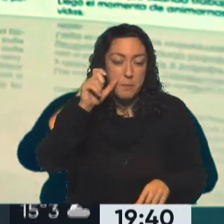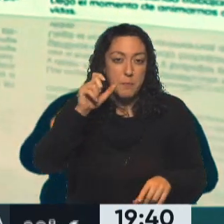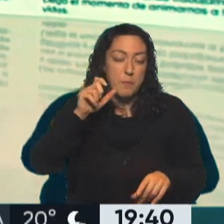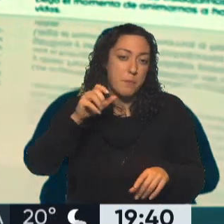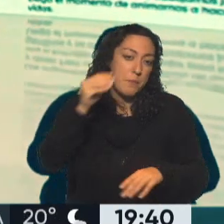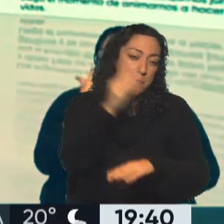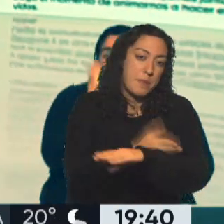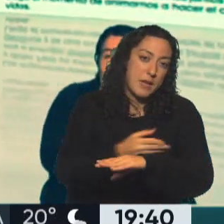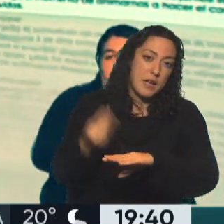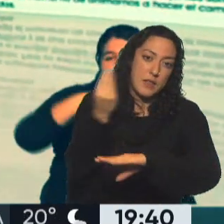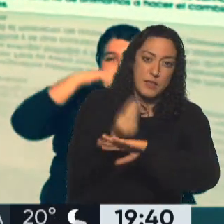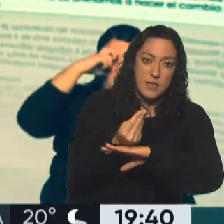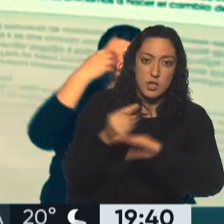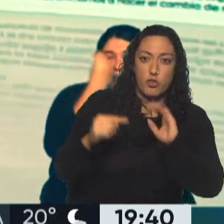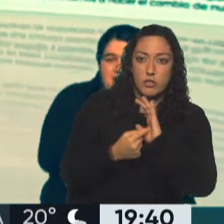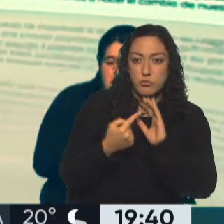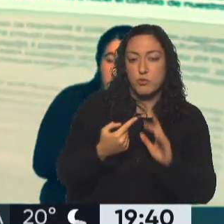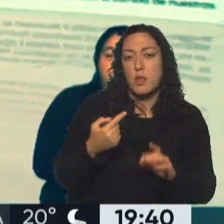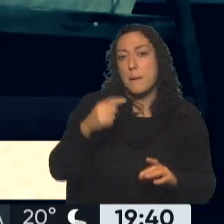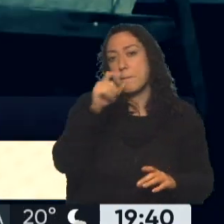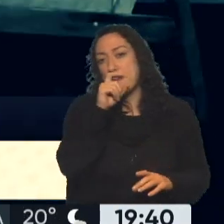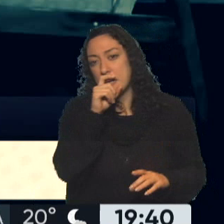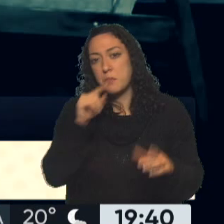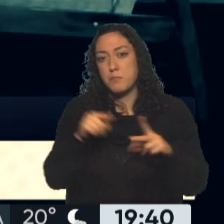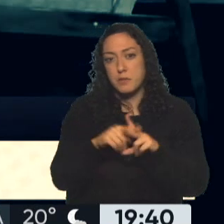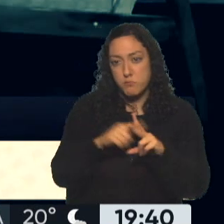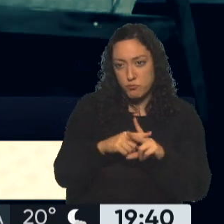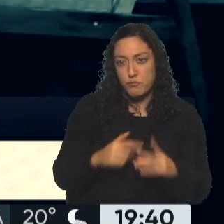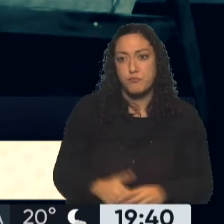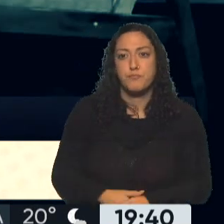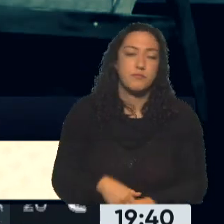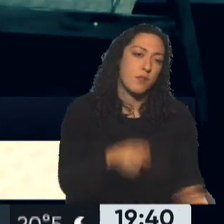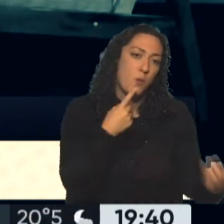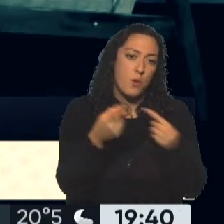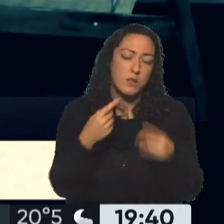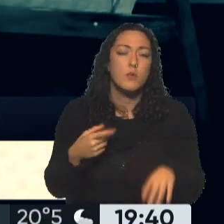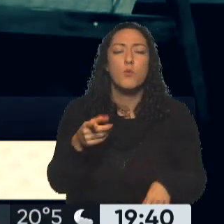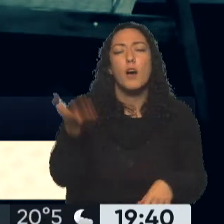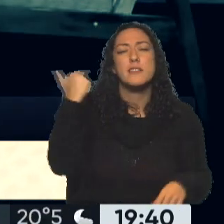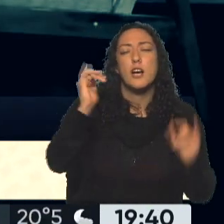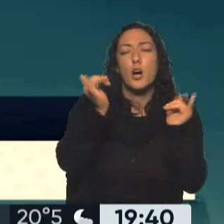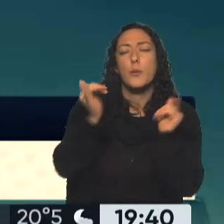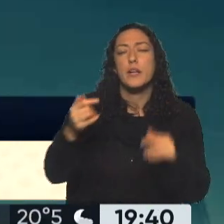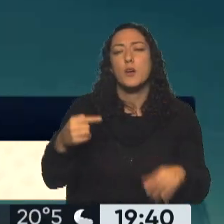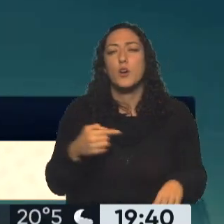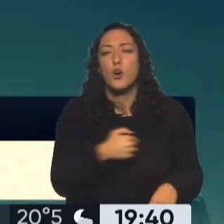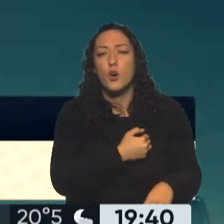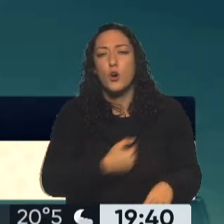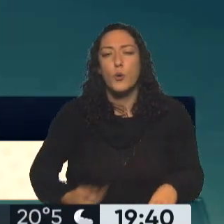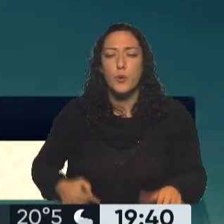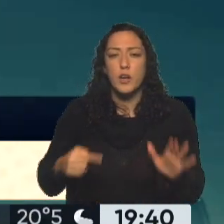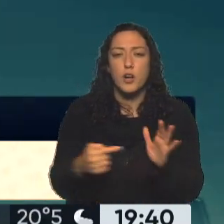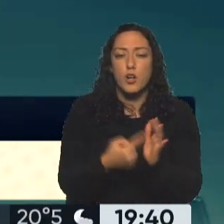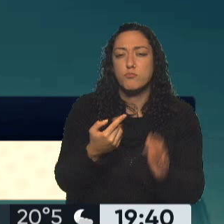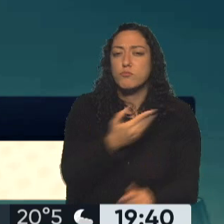la ciudad de Buenos Aires. Exactamente, con la bendición de las encuestas. Cuando era joven, ¿querías ser jefe de gobierno en la ciudad de Buenos Aires? Nunca. ¿No